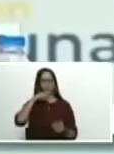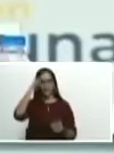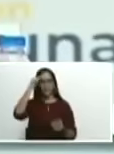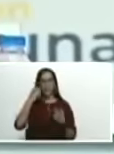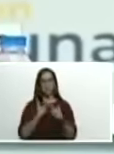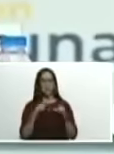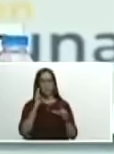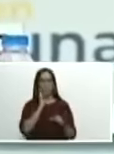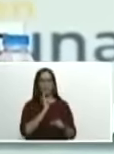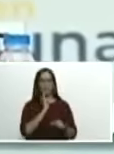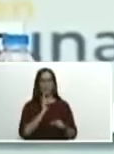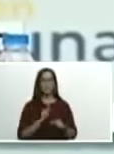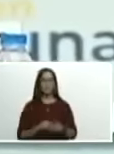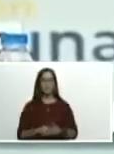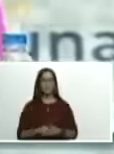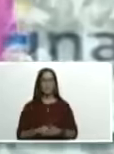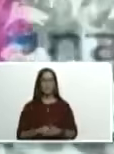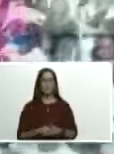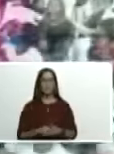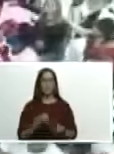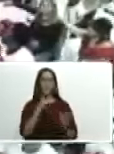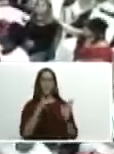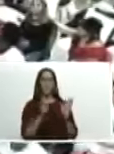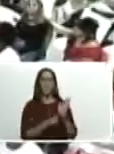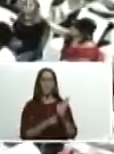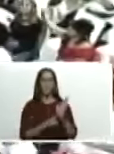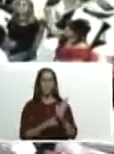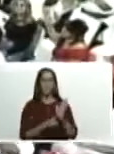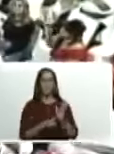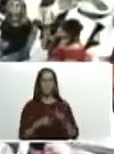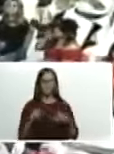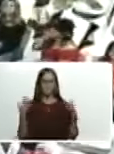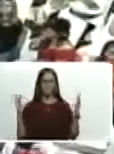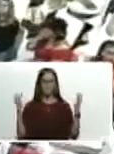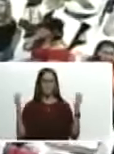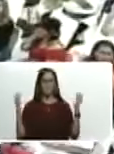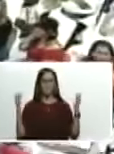libertador Simón Bolívar. ¡Cúmplase!